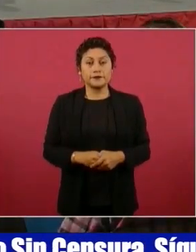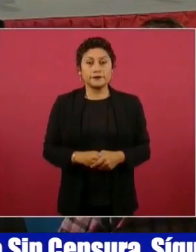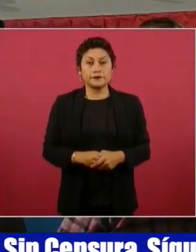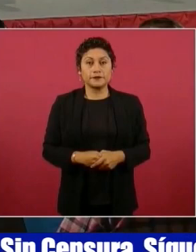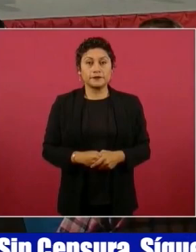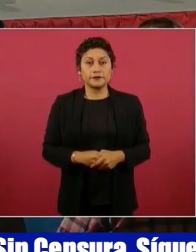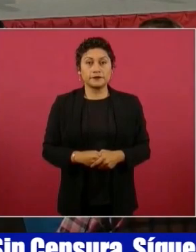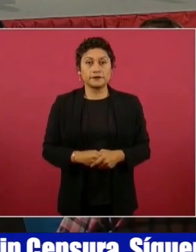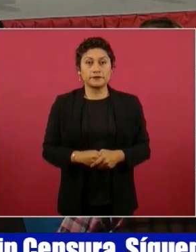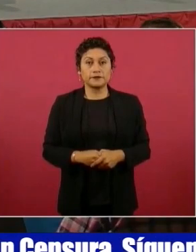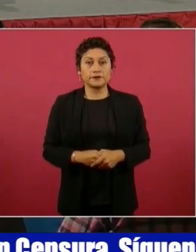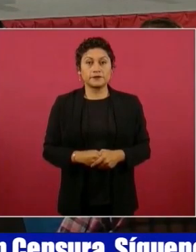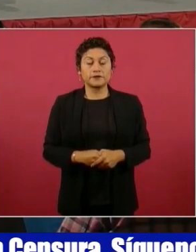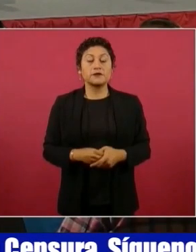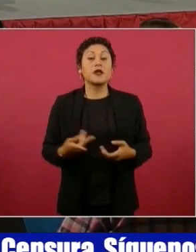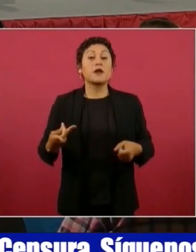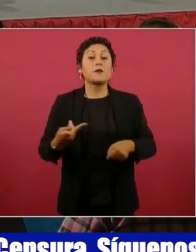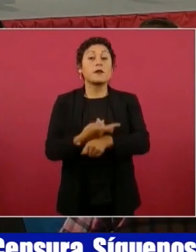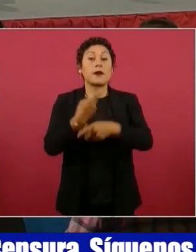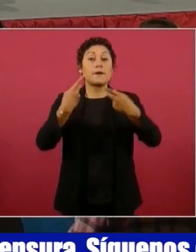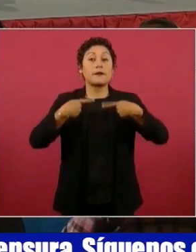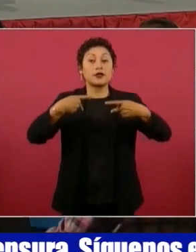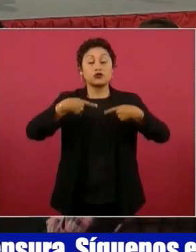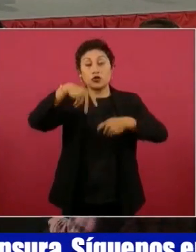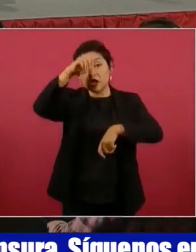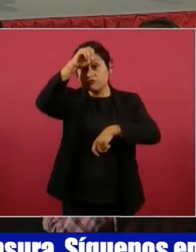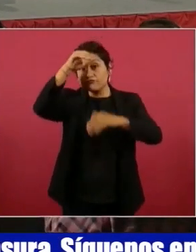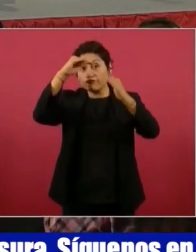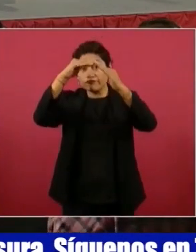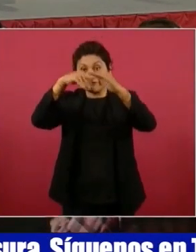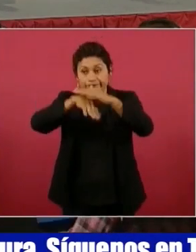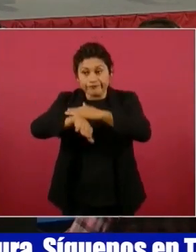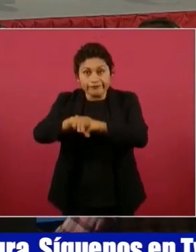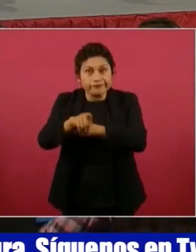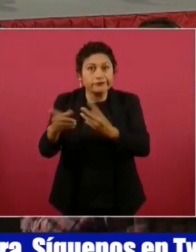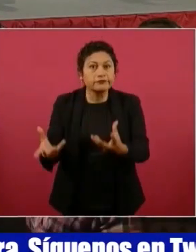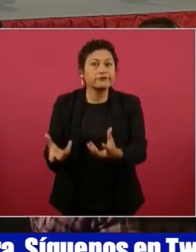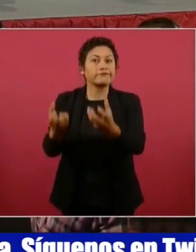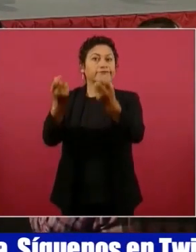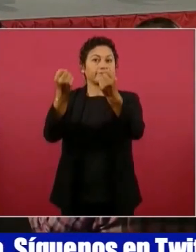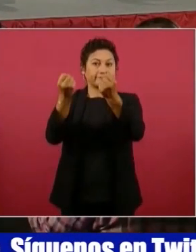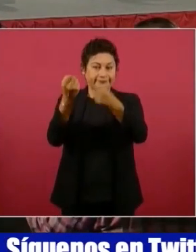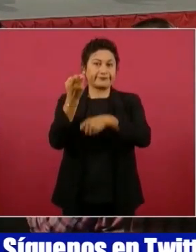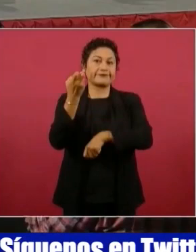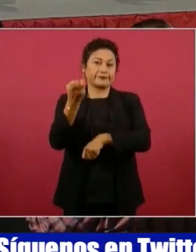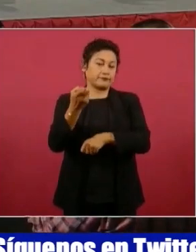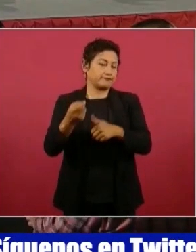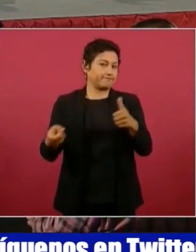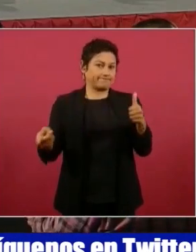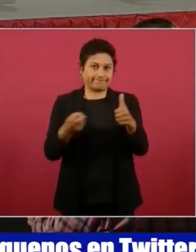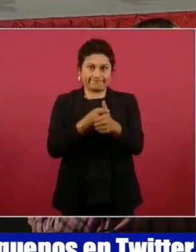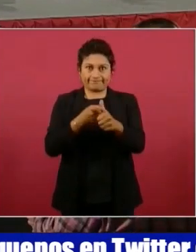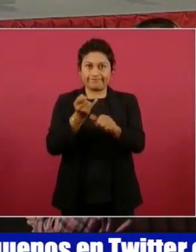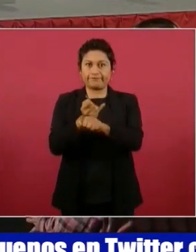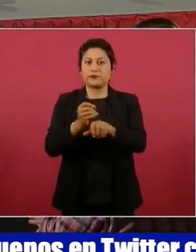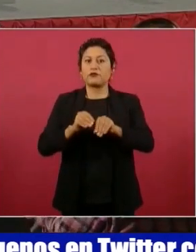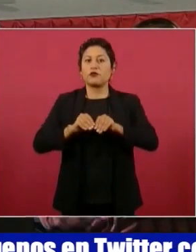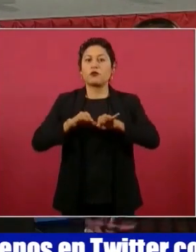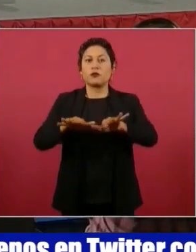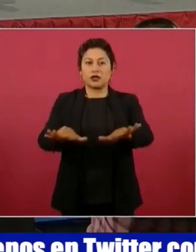el rescate de los mineros. Eso es lo primero y vamos